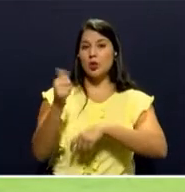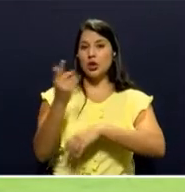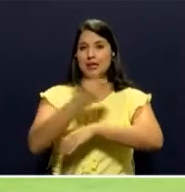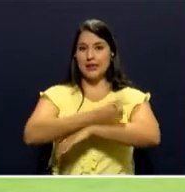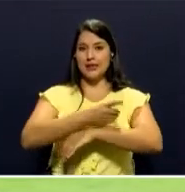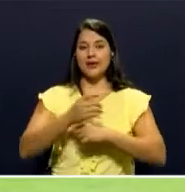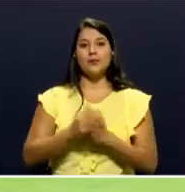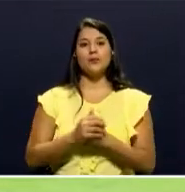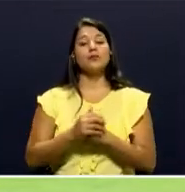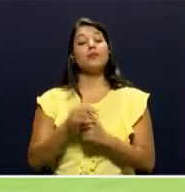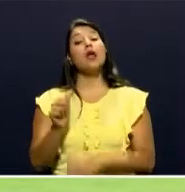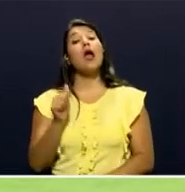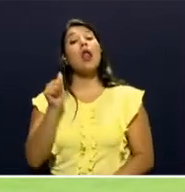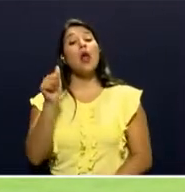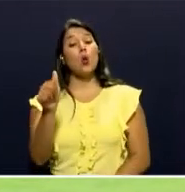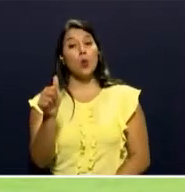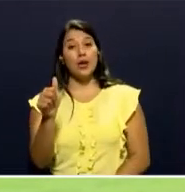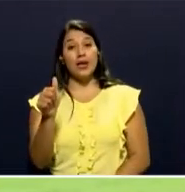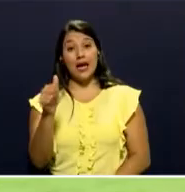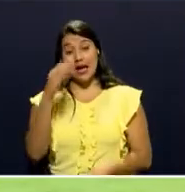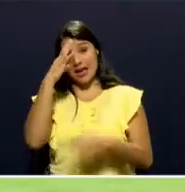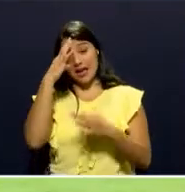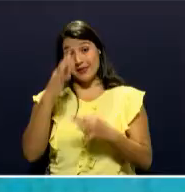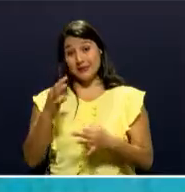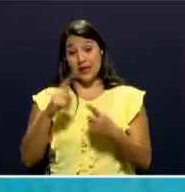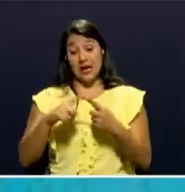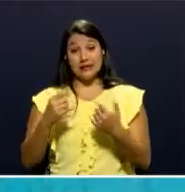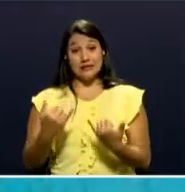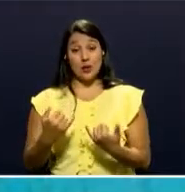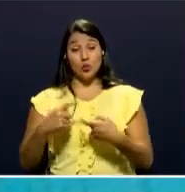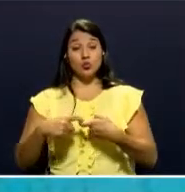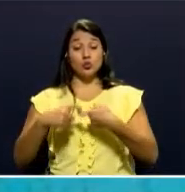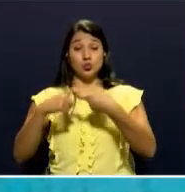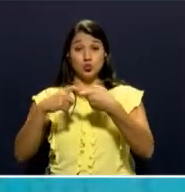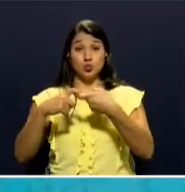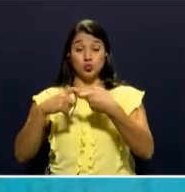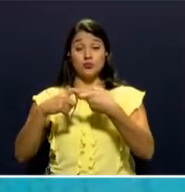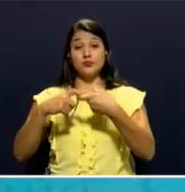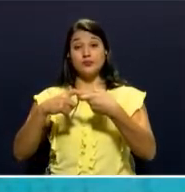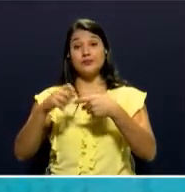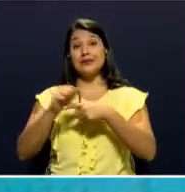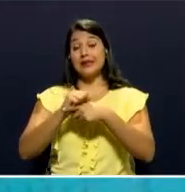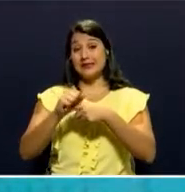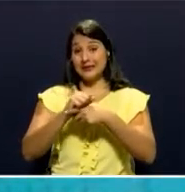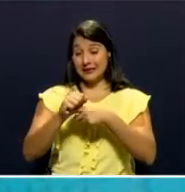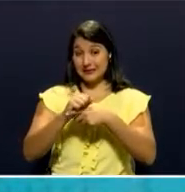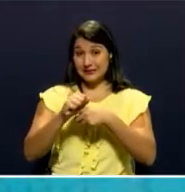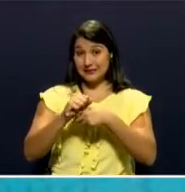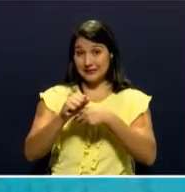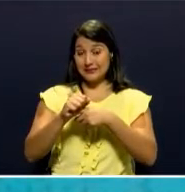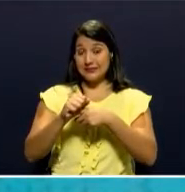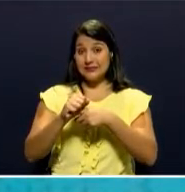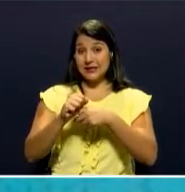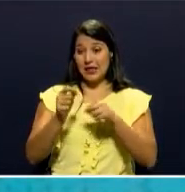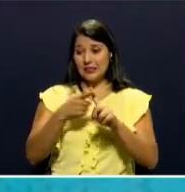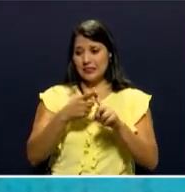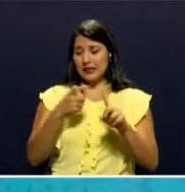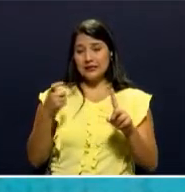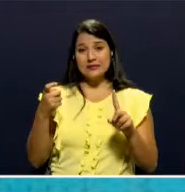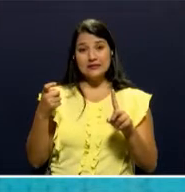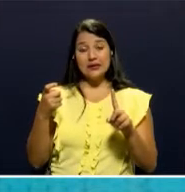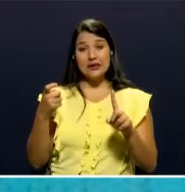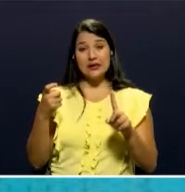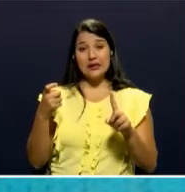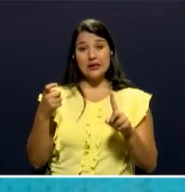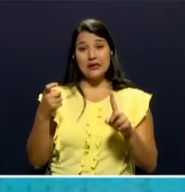llega porque a la violencia la decisión momentánea es suspender las prácticas inclusive de